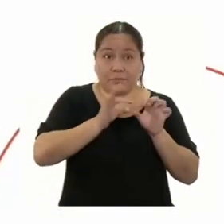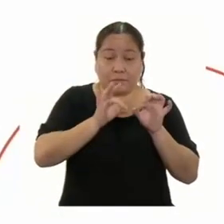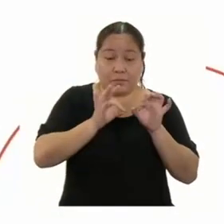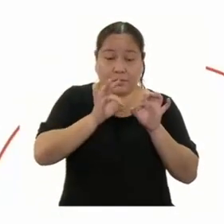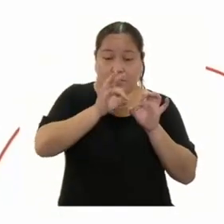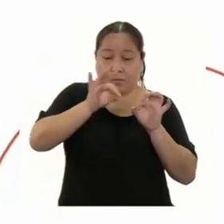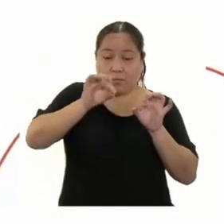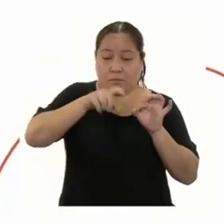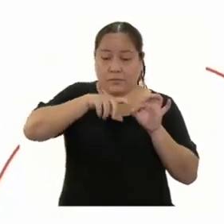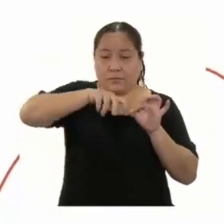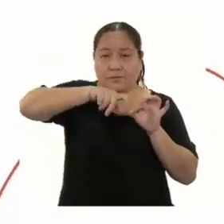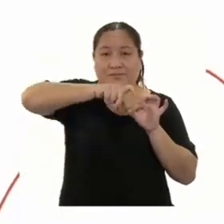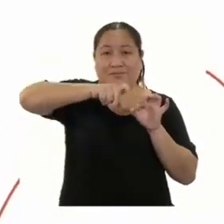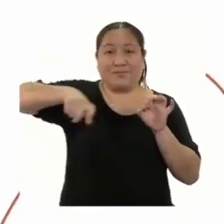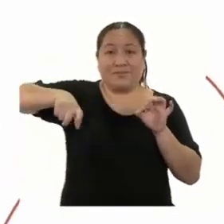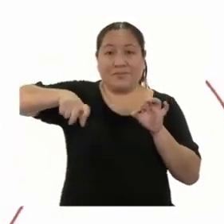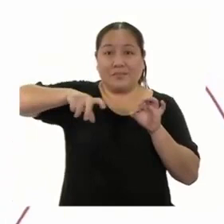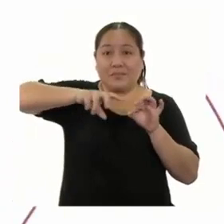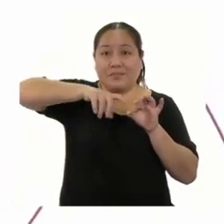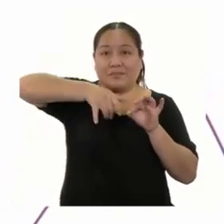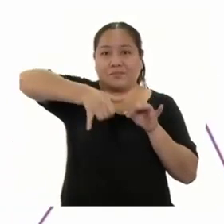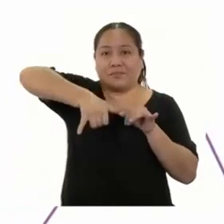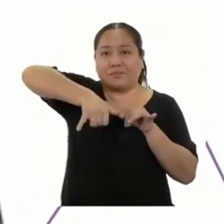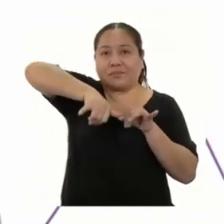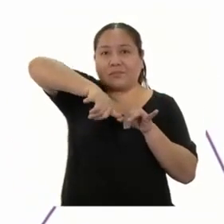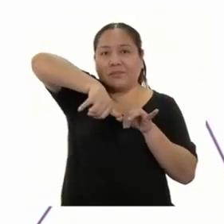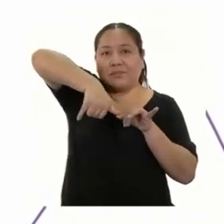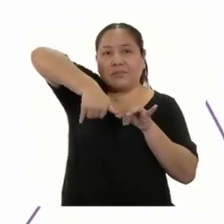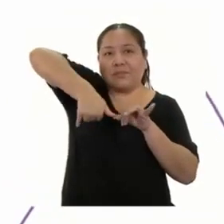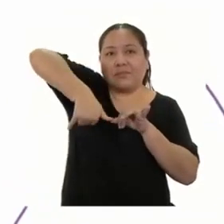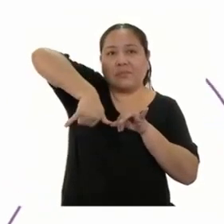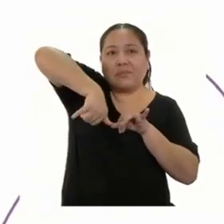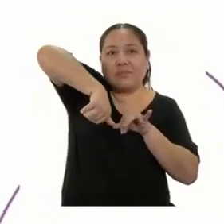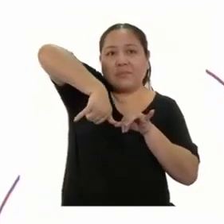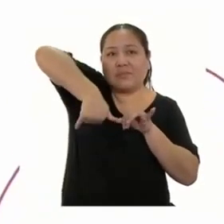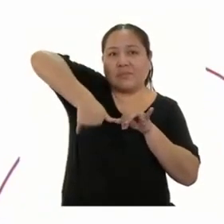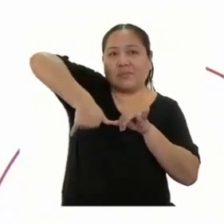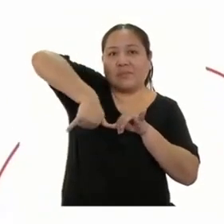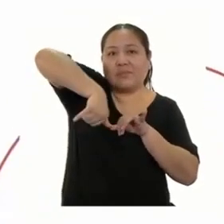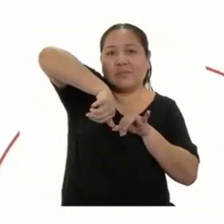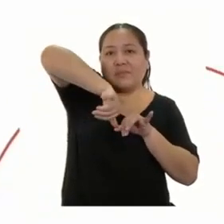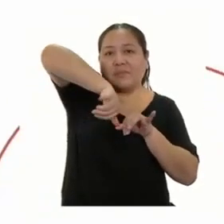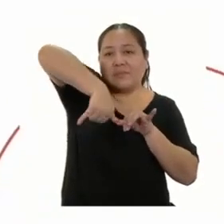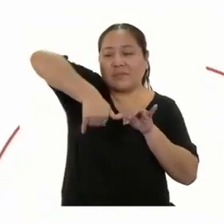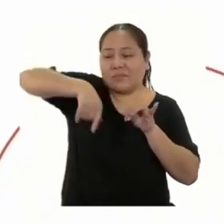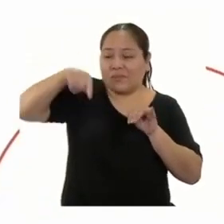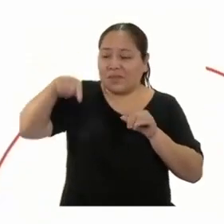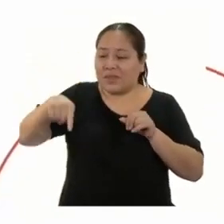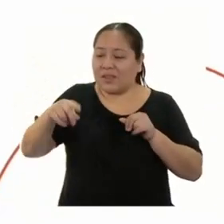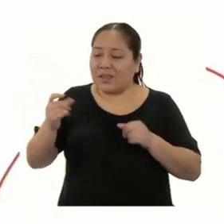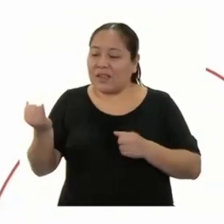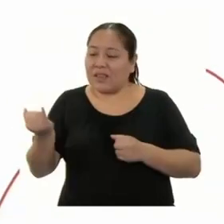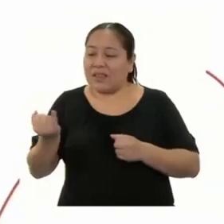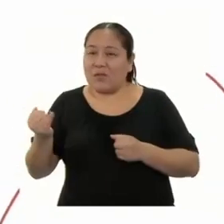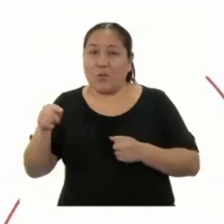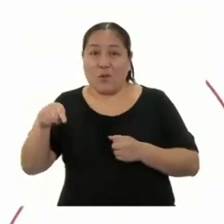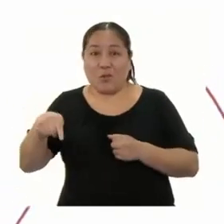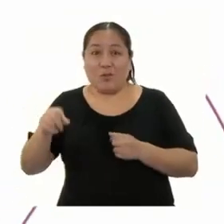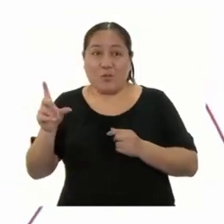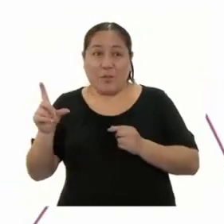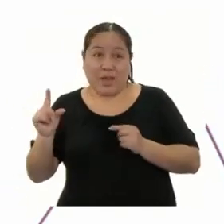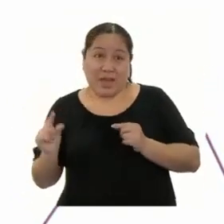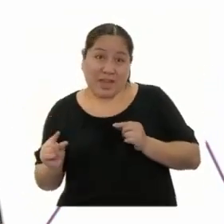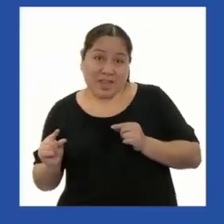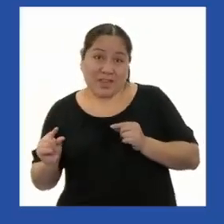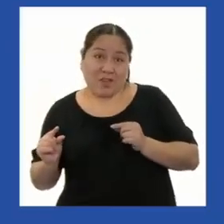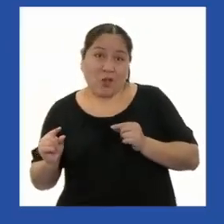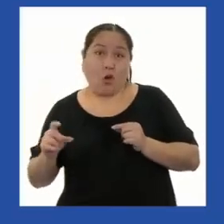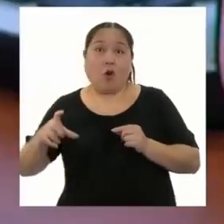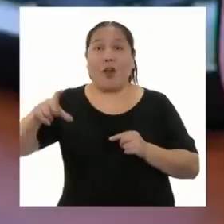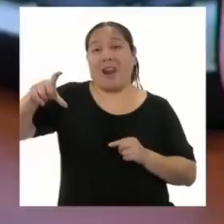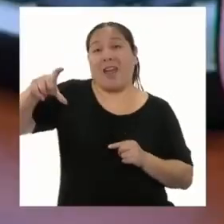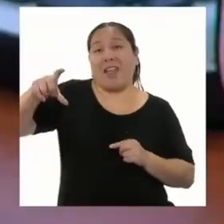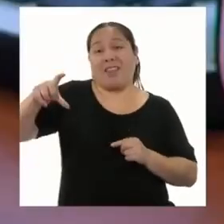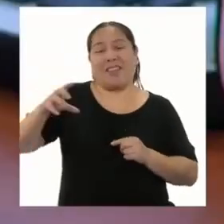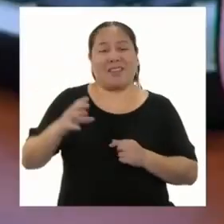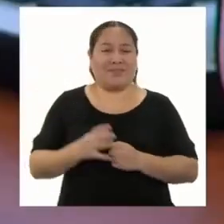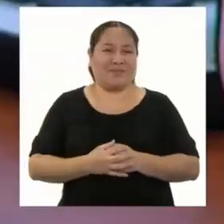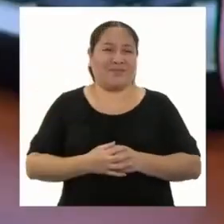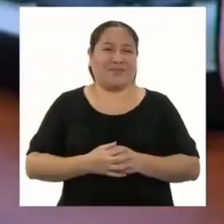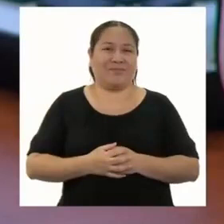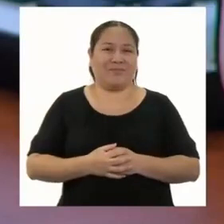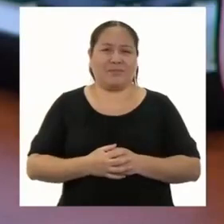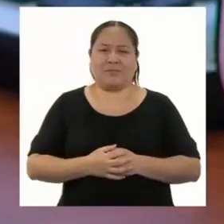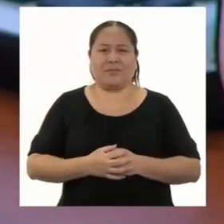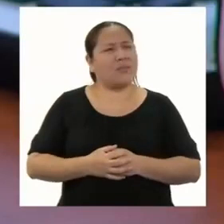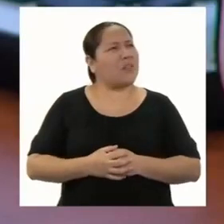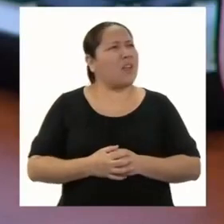una extensión el pantógrafo lo reproduce en otro punto, a una escala mayor. Pero